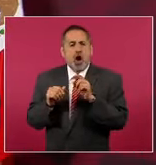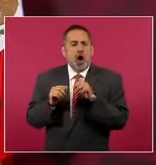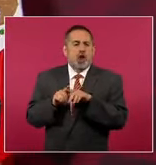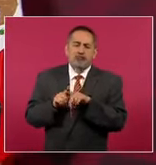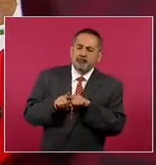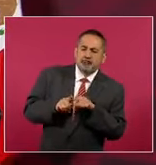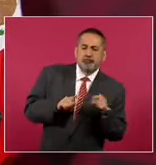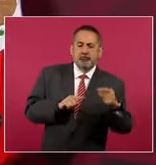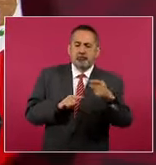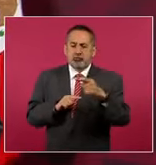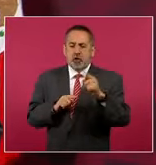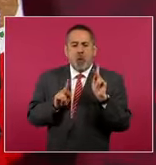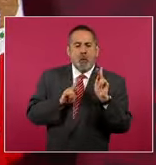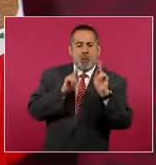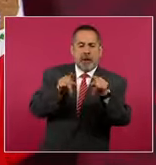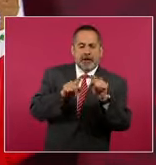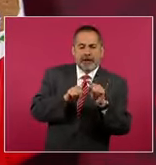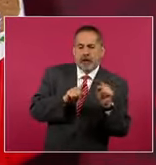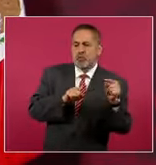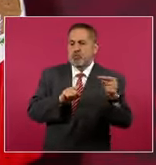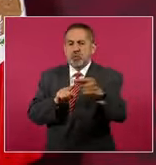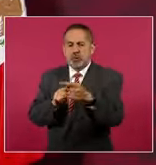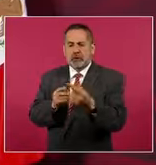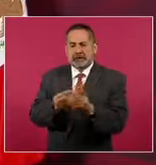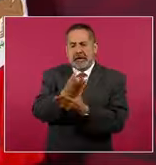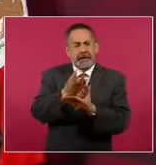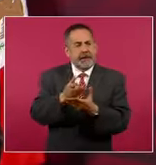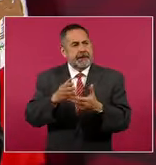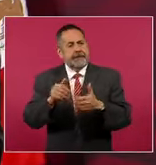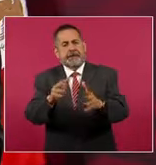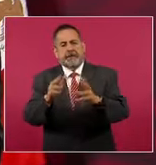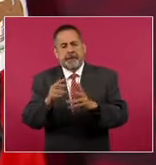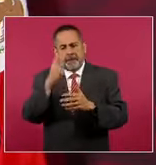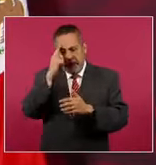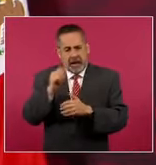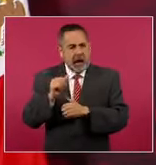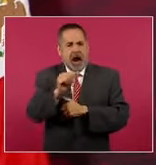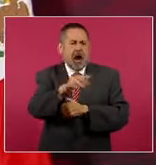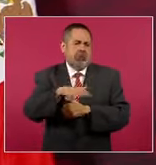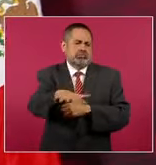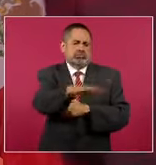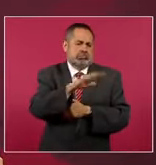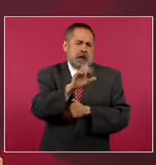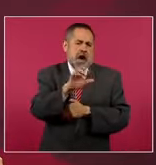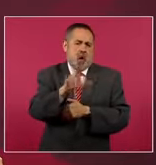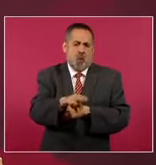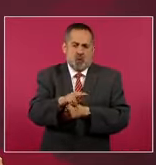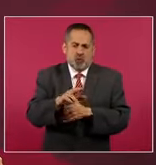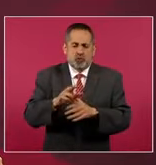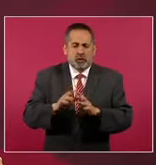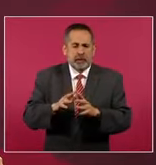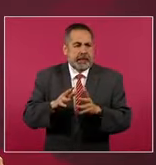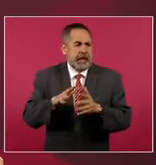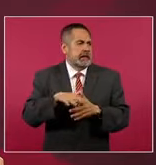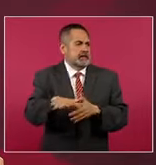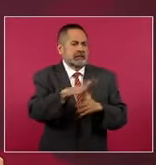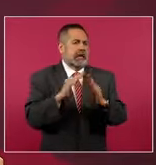puente, una salida de la zona hotelera a Cancún, al